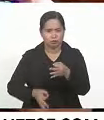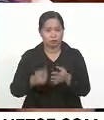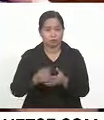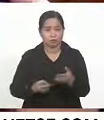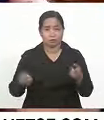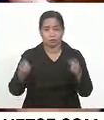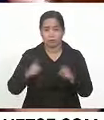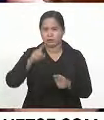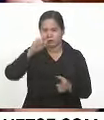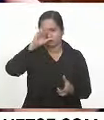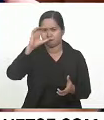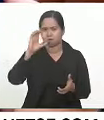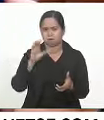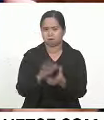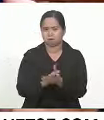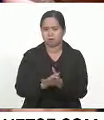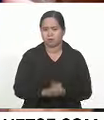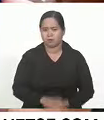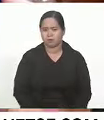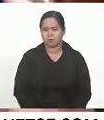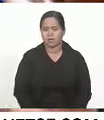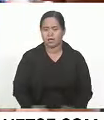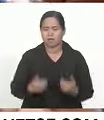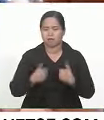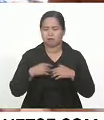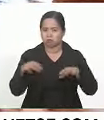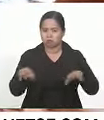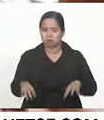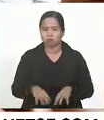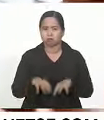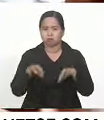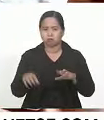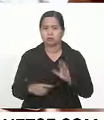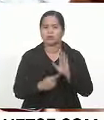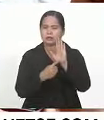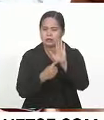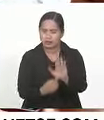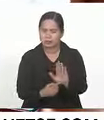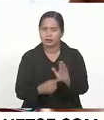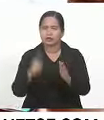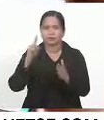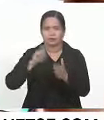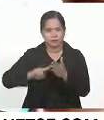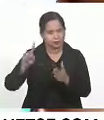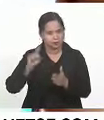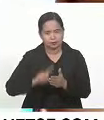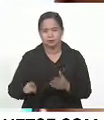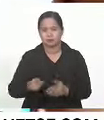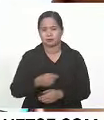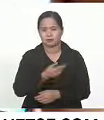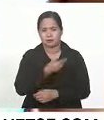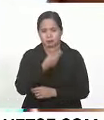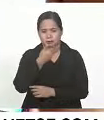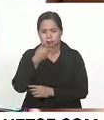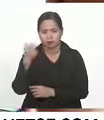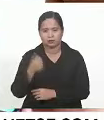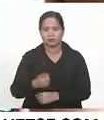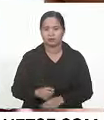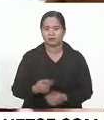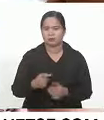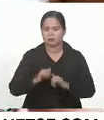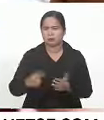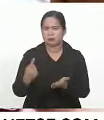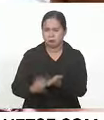la comunidad internacional, de la sociedad civil, para que acá haya transparencia, verificación. Y en esto, mire,